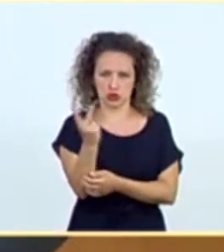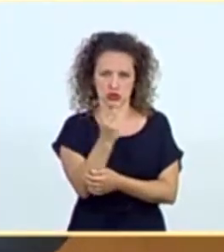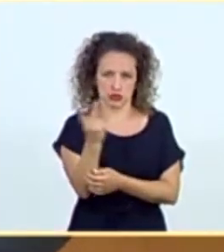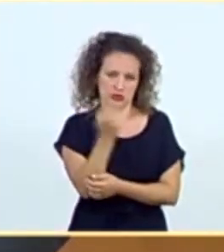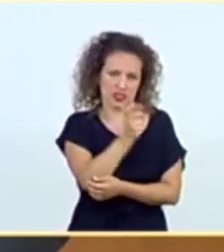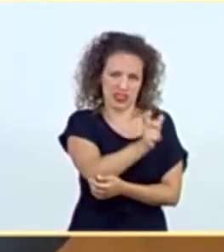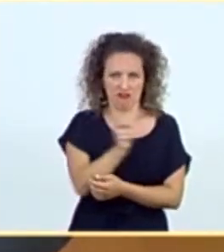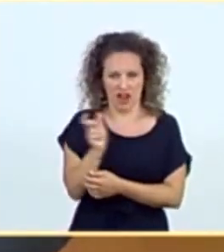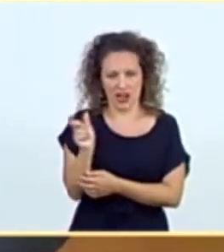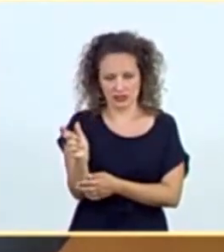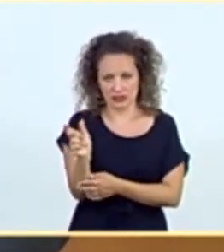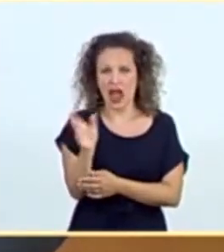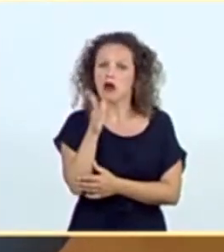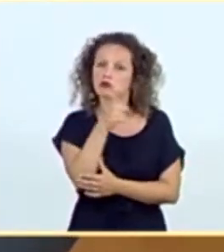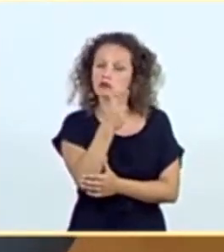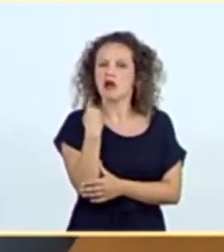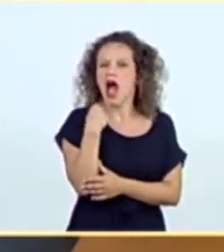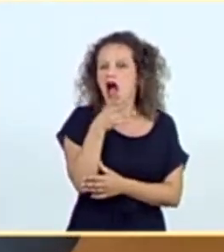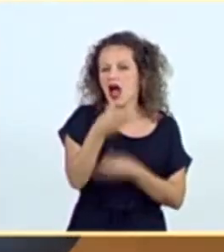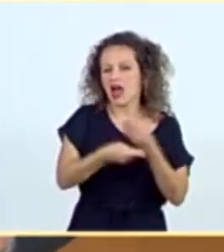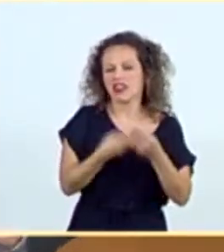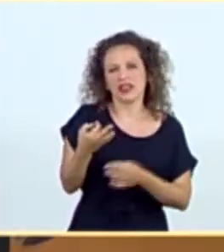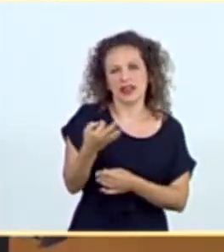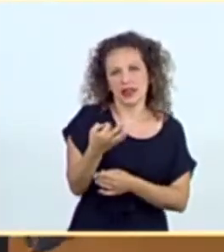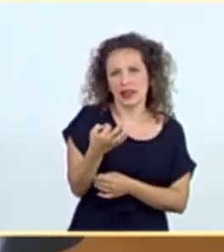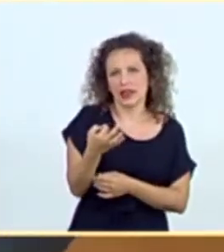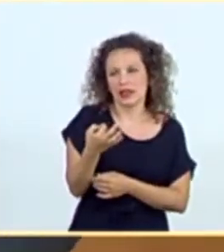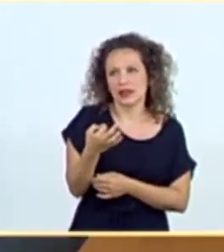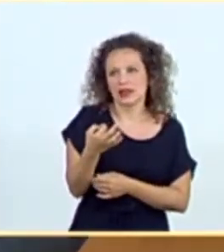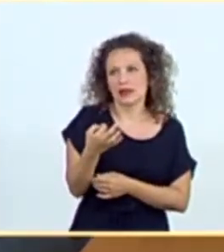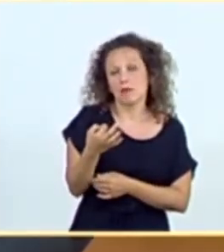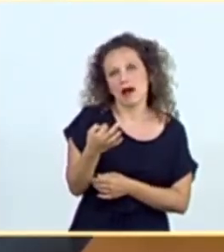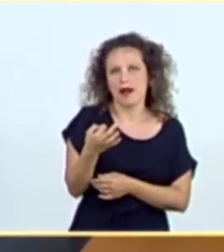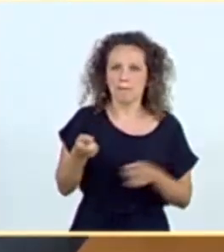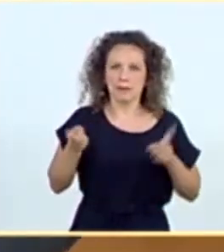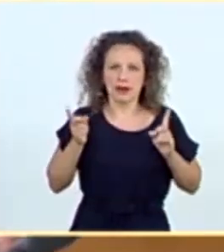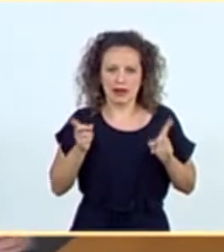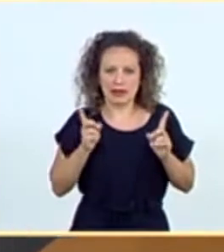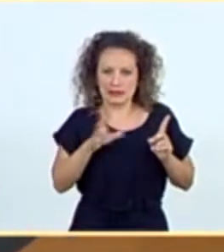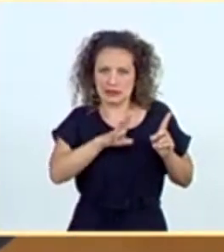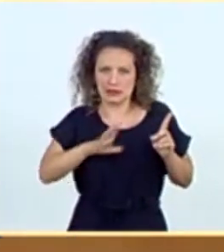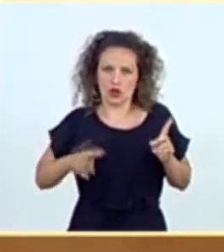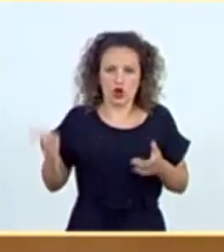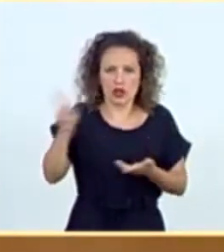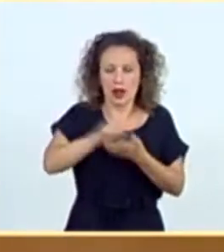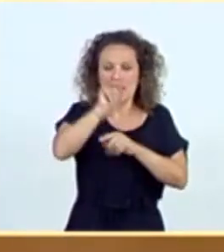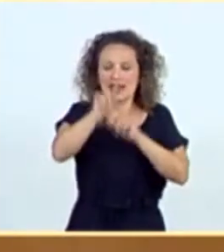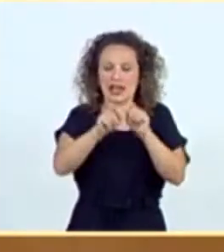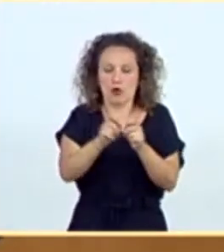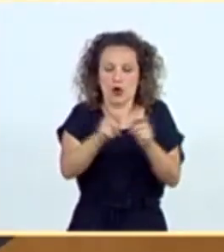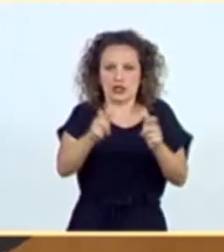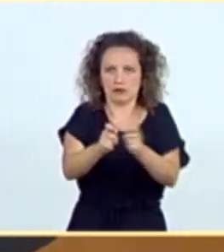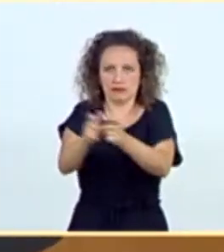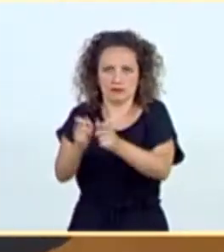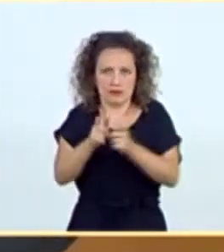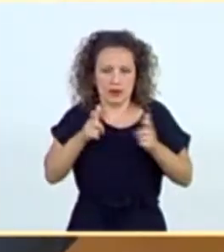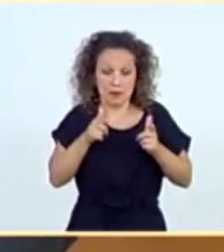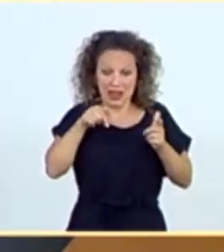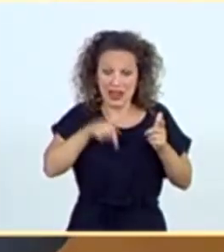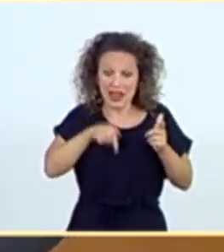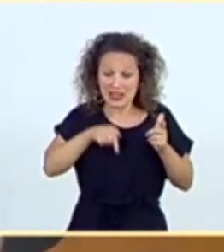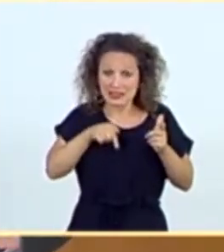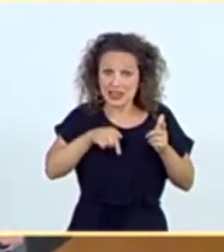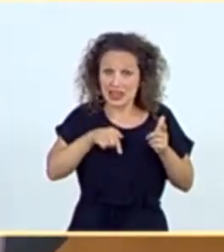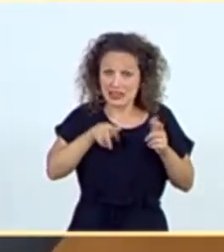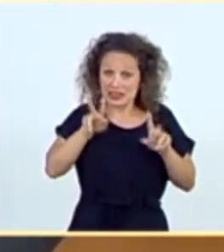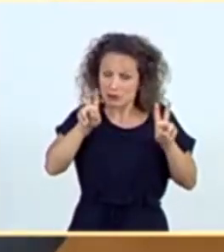Usted me pregunta qué vamos a hacer ahora en cuanto a prevenir posibles rebotes. Yo voy a entrar ya en este asunto, si a usted le